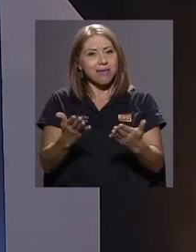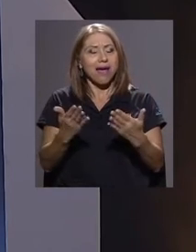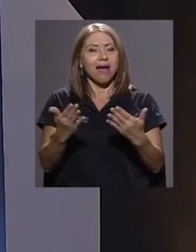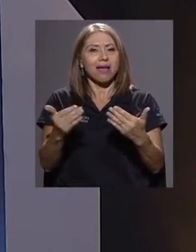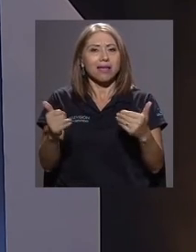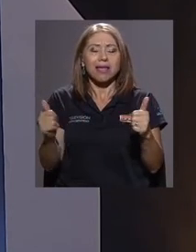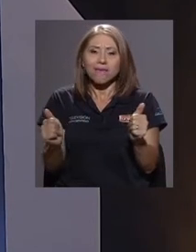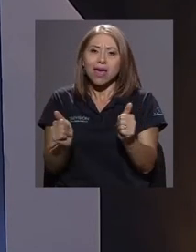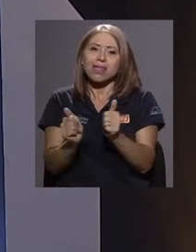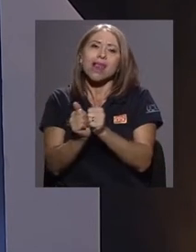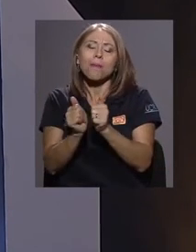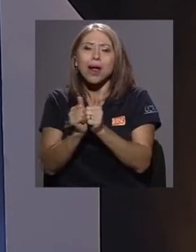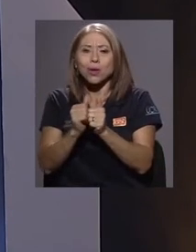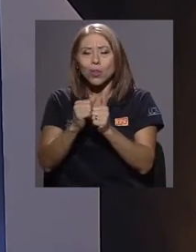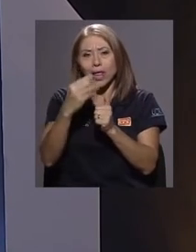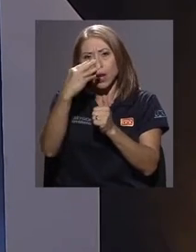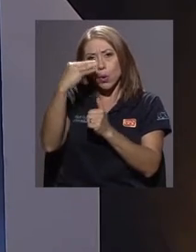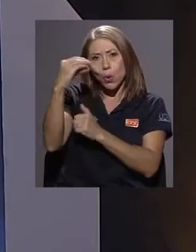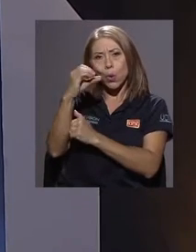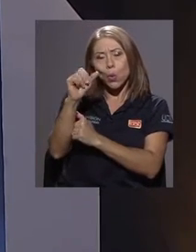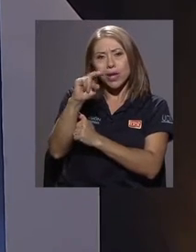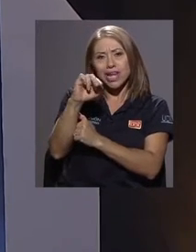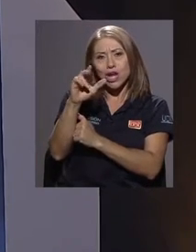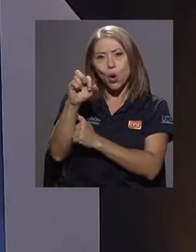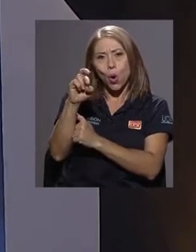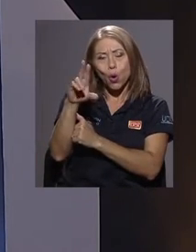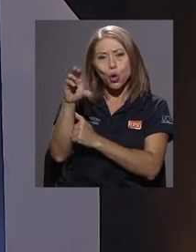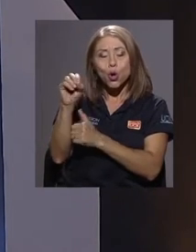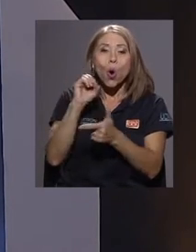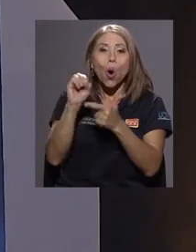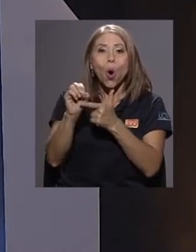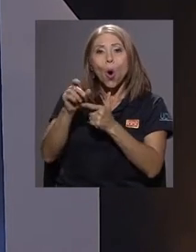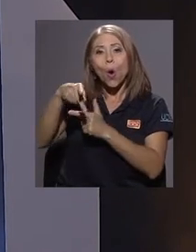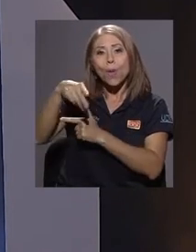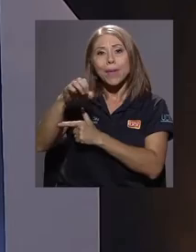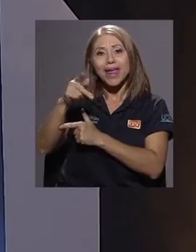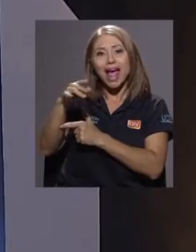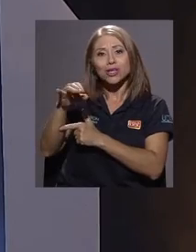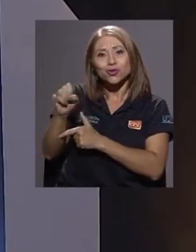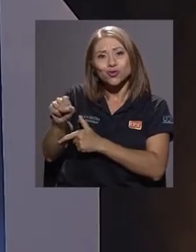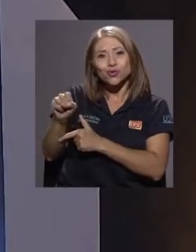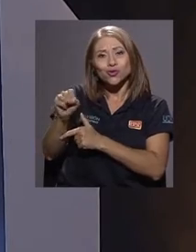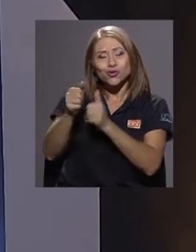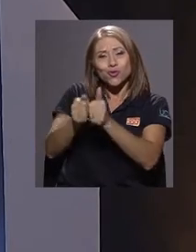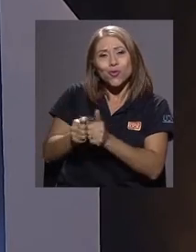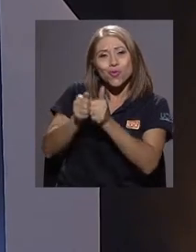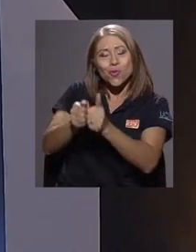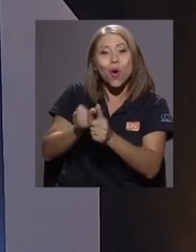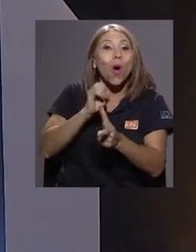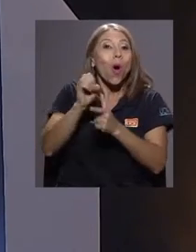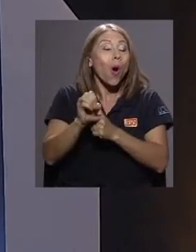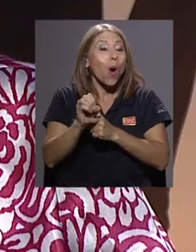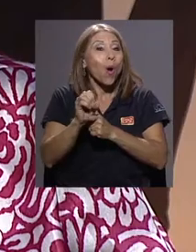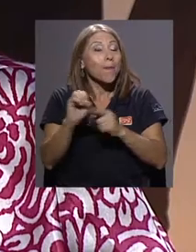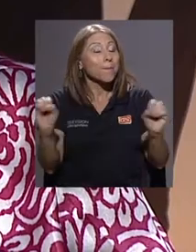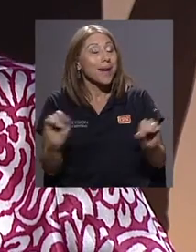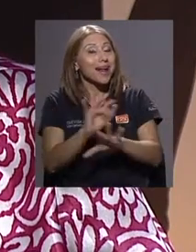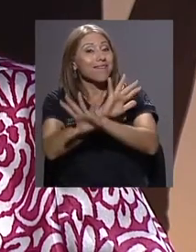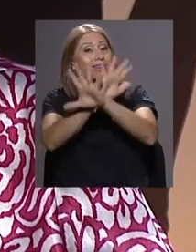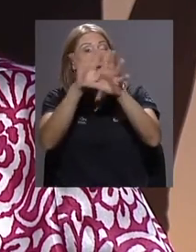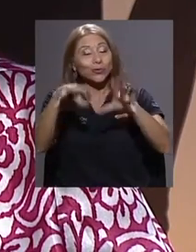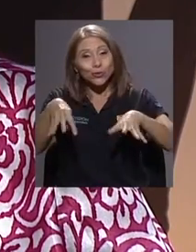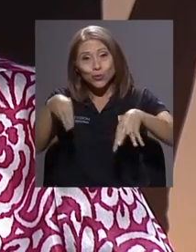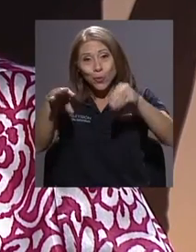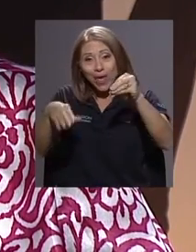del unicornio en otros momentos de un pegaso o como decíamos ahora antes de iniciar los maravillosos duendes que nos dan la mano así que